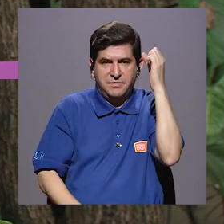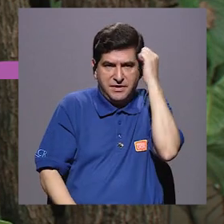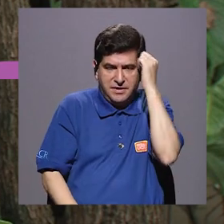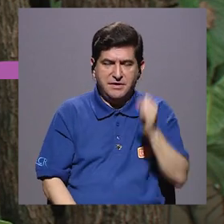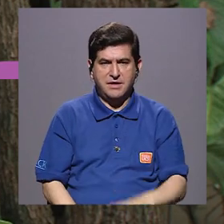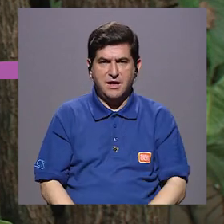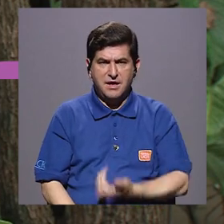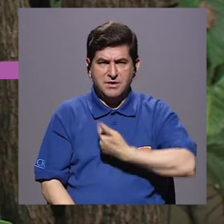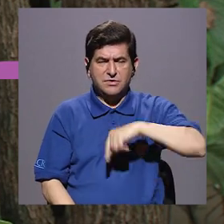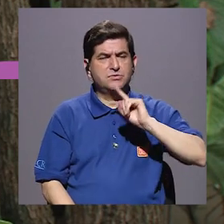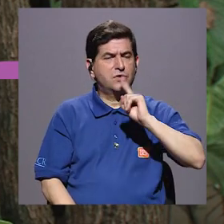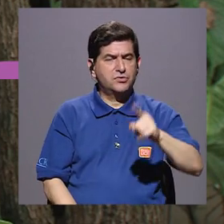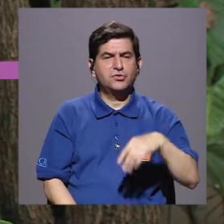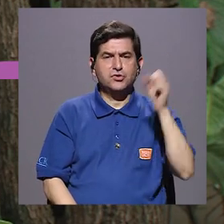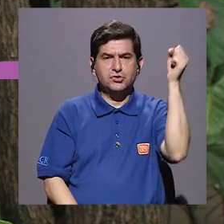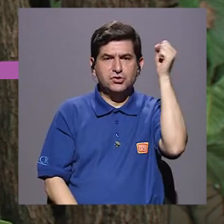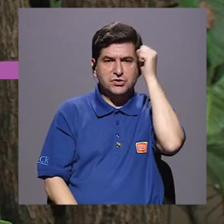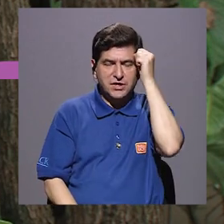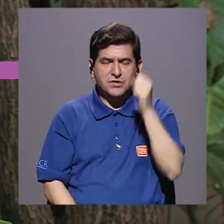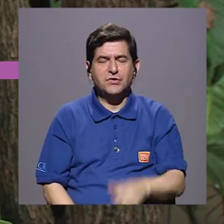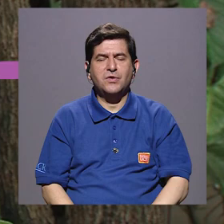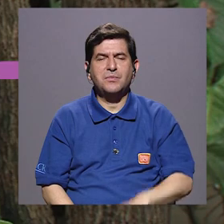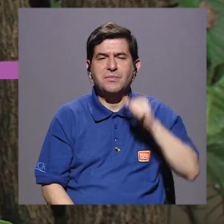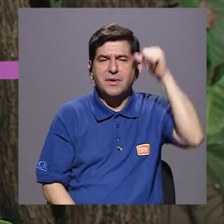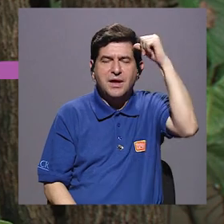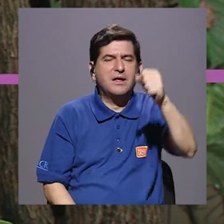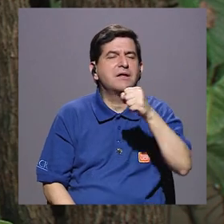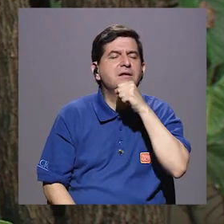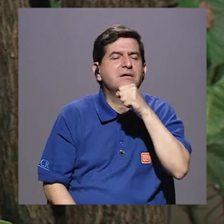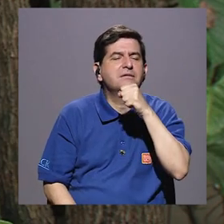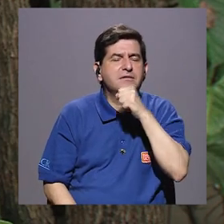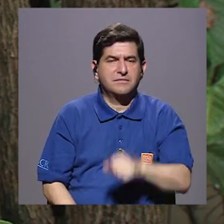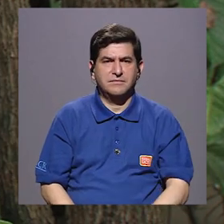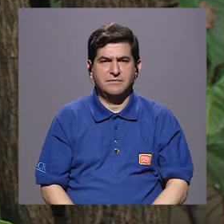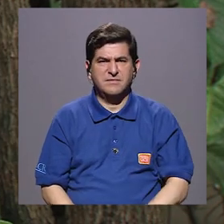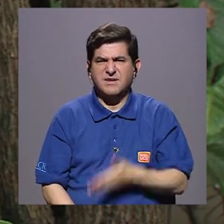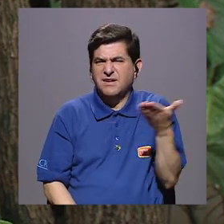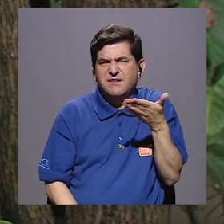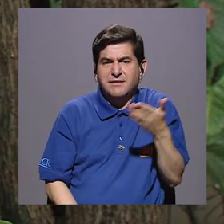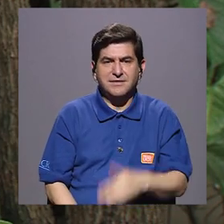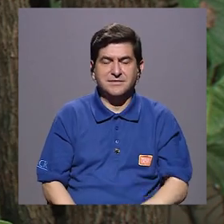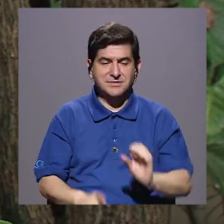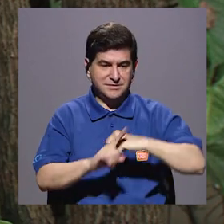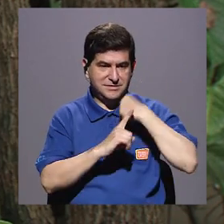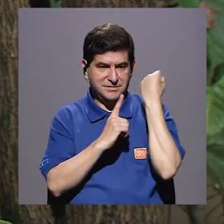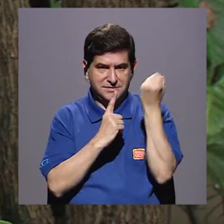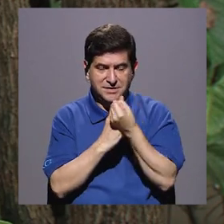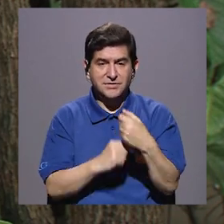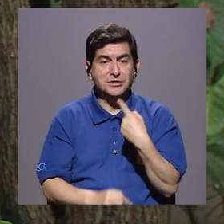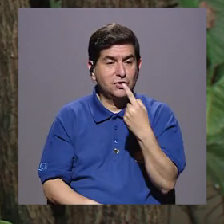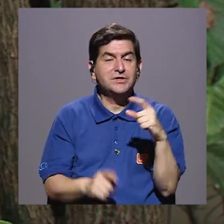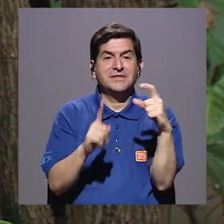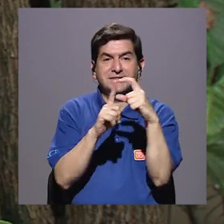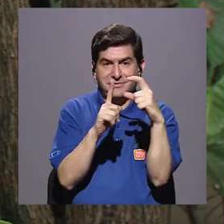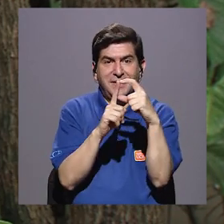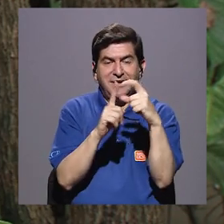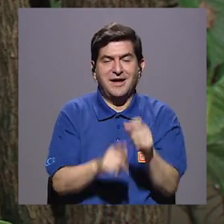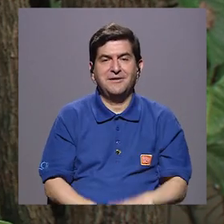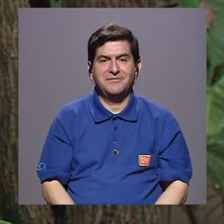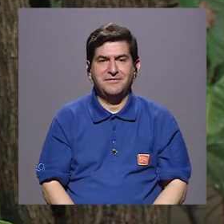podemos clasificar, nosotros le llamamos un síndrome geriátrico. Un síndrome geriátrico es una condición, como la palabra dice